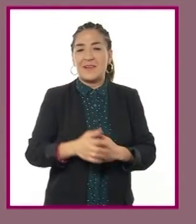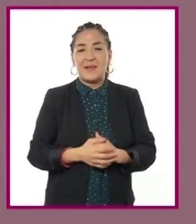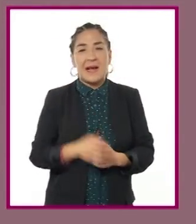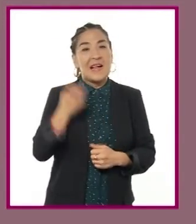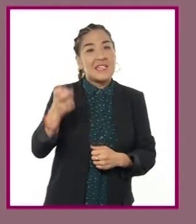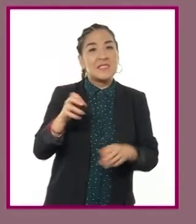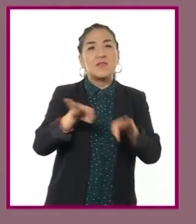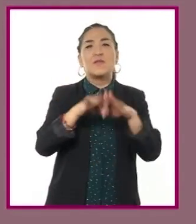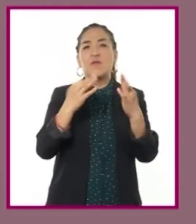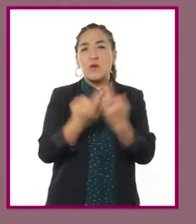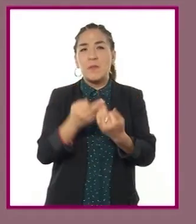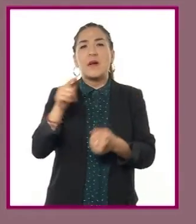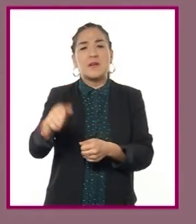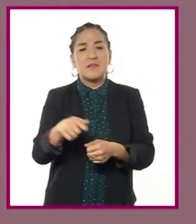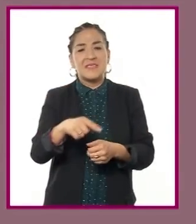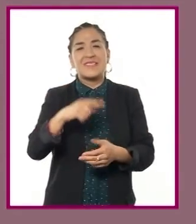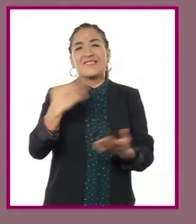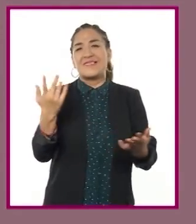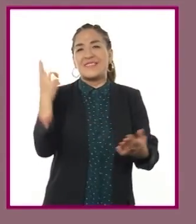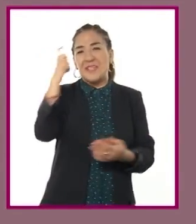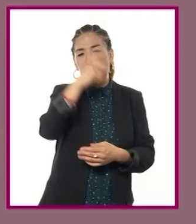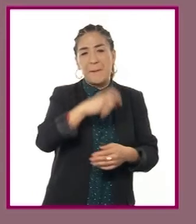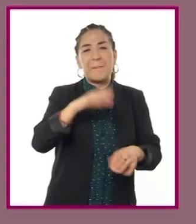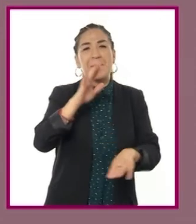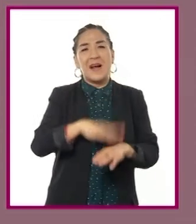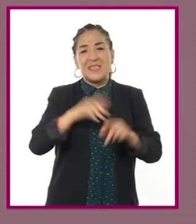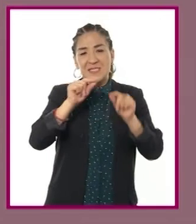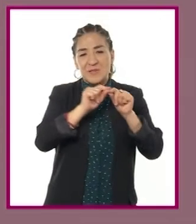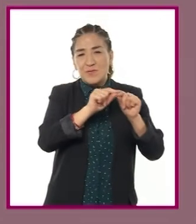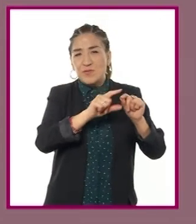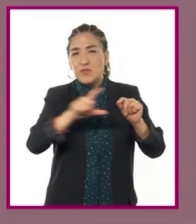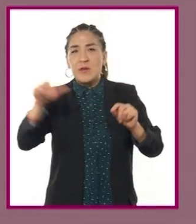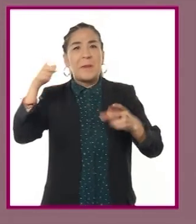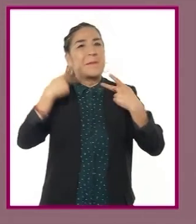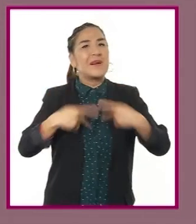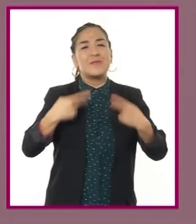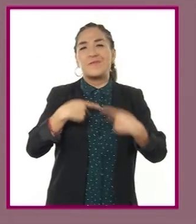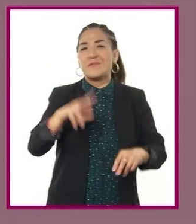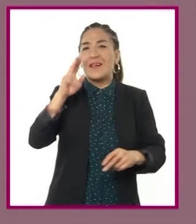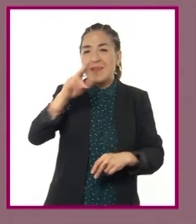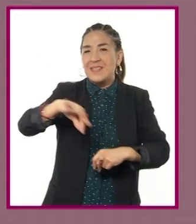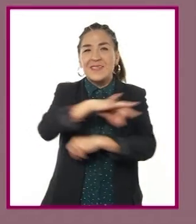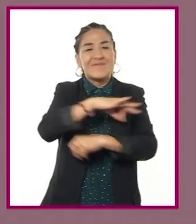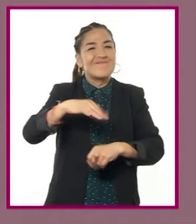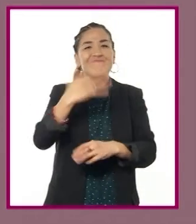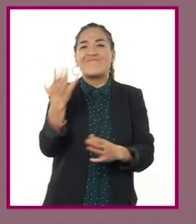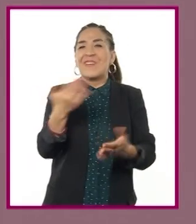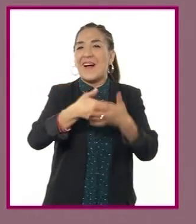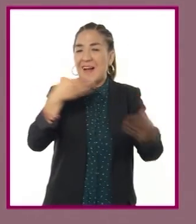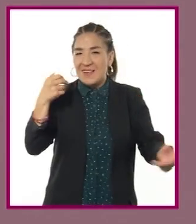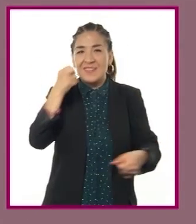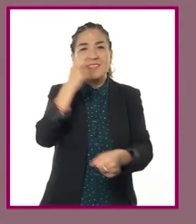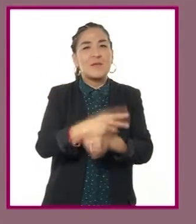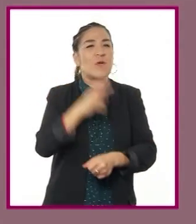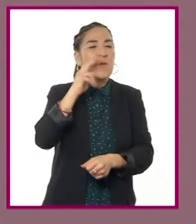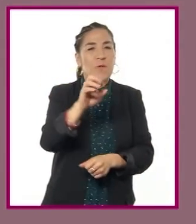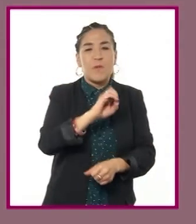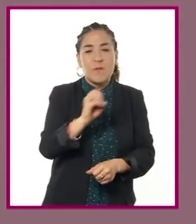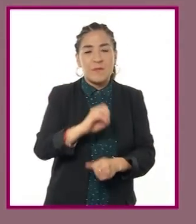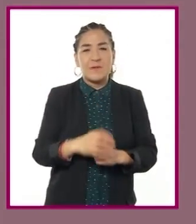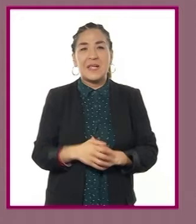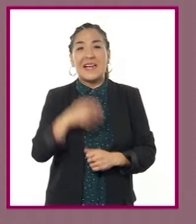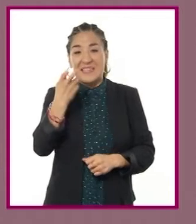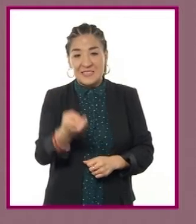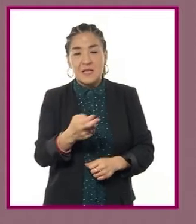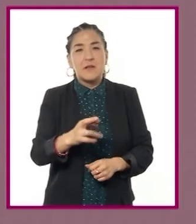este momento, tuvo lugar un brusco incremento de potencia que los operadores no detectaron a tiempo. Cuando quisieron bajar de nuevo las barras de control,